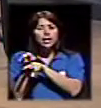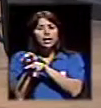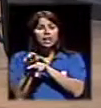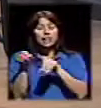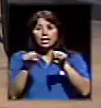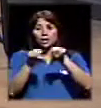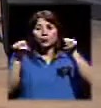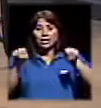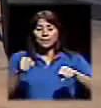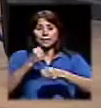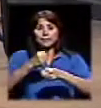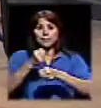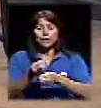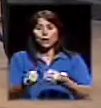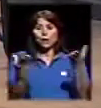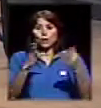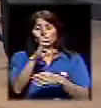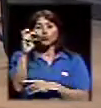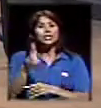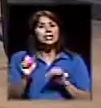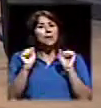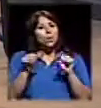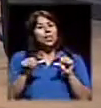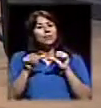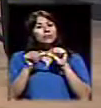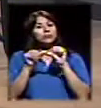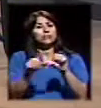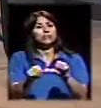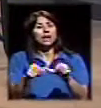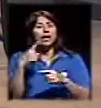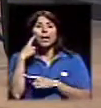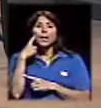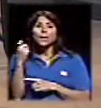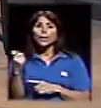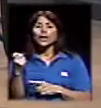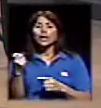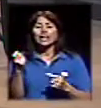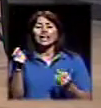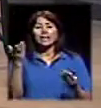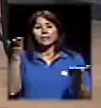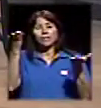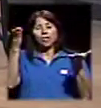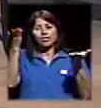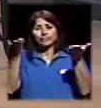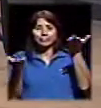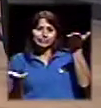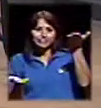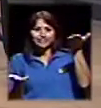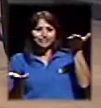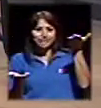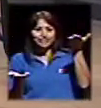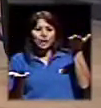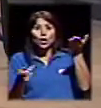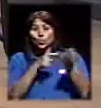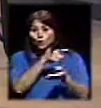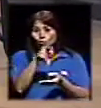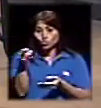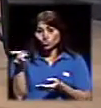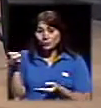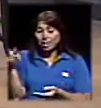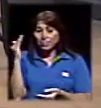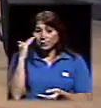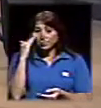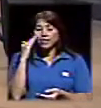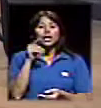regímenes de empleo público en Costa Rica, porque hay grandes asimetrías. Uh-huh. Los salarios, usted y los costarricenses